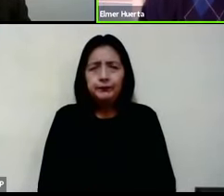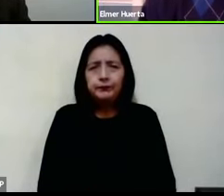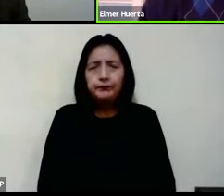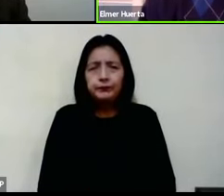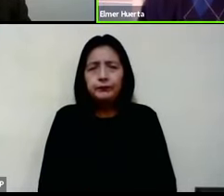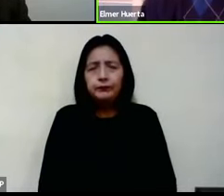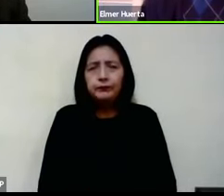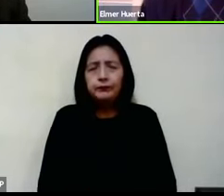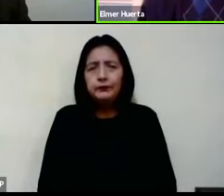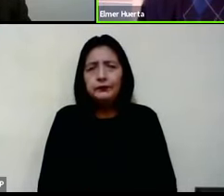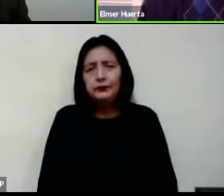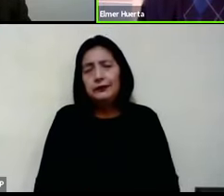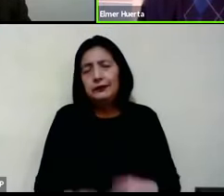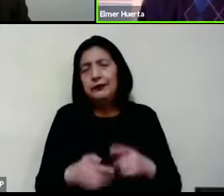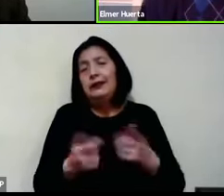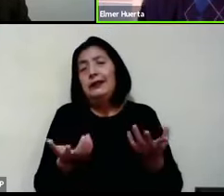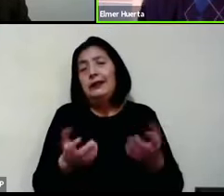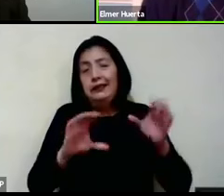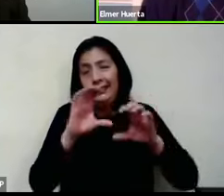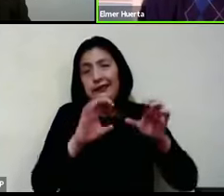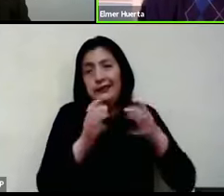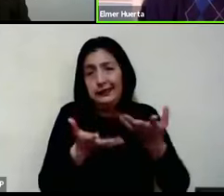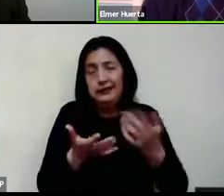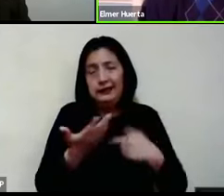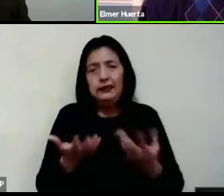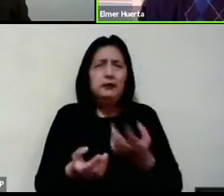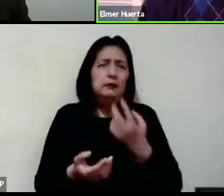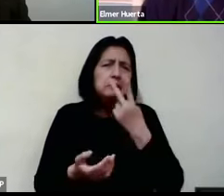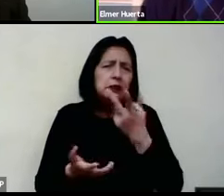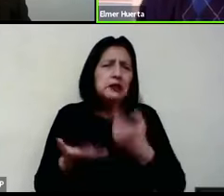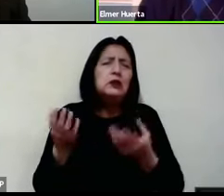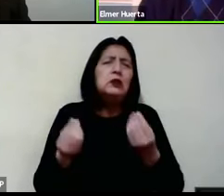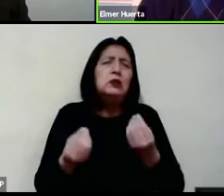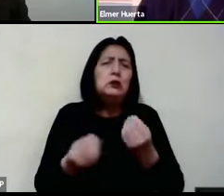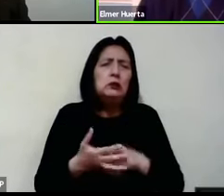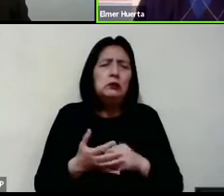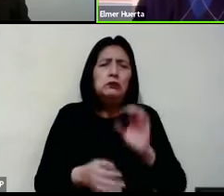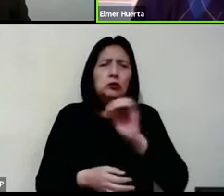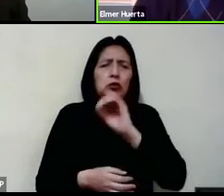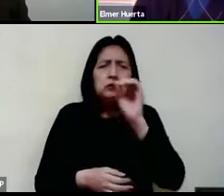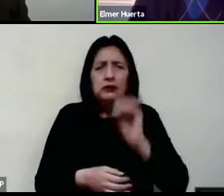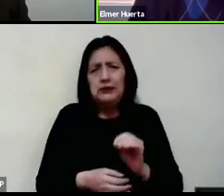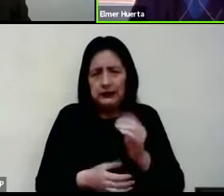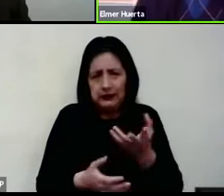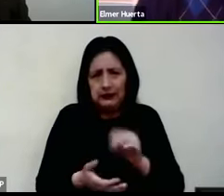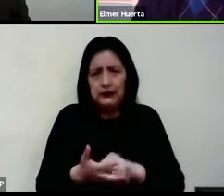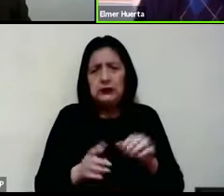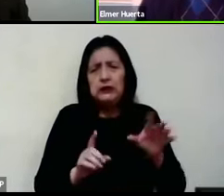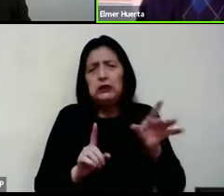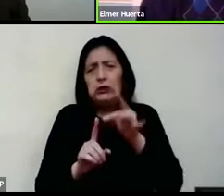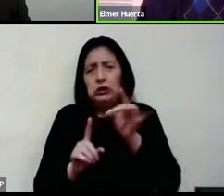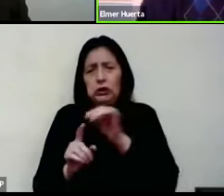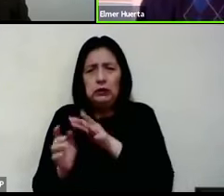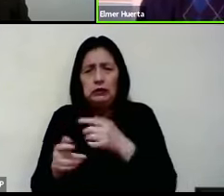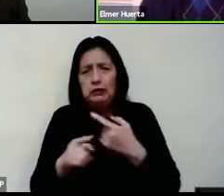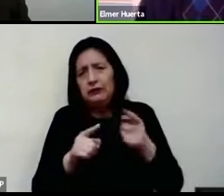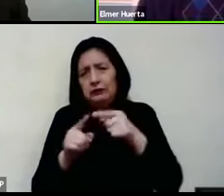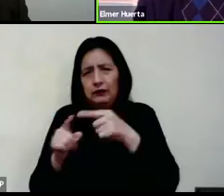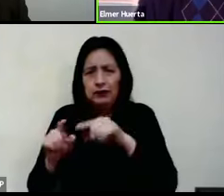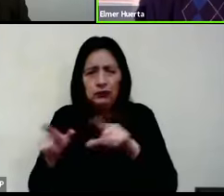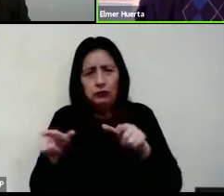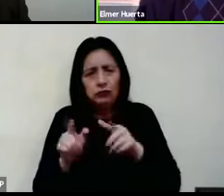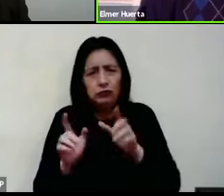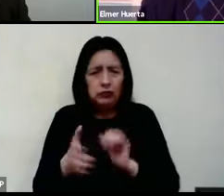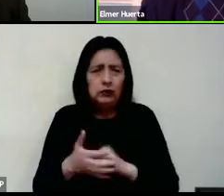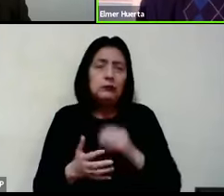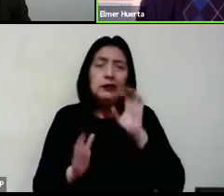Es la epidemiología, la ciencia. Ver lo que se llaman los porcentajes de contagiados en las diversas áreas.